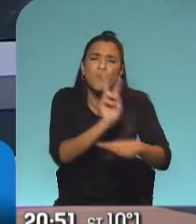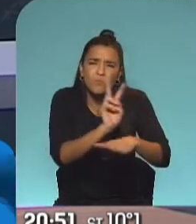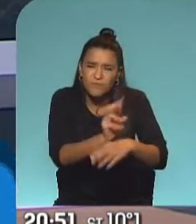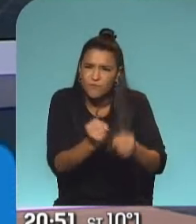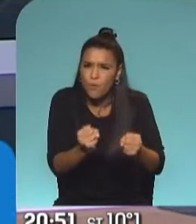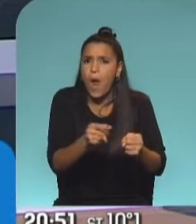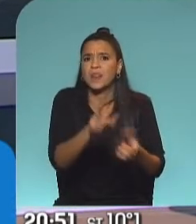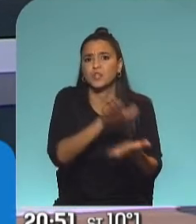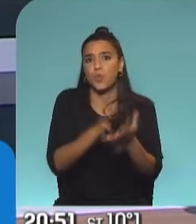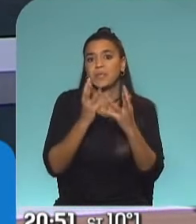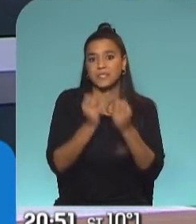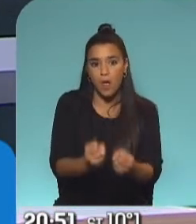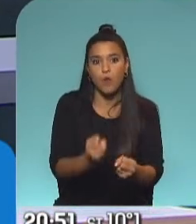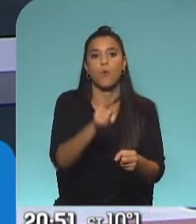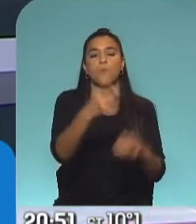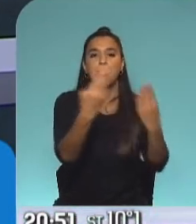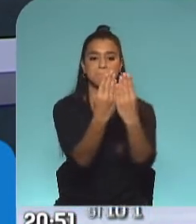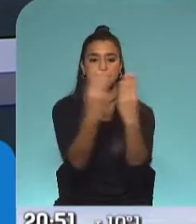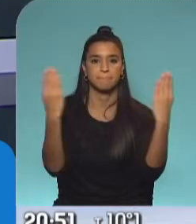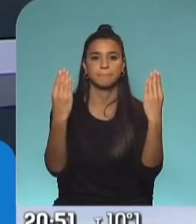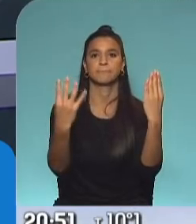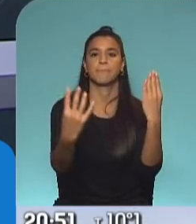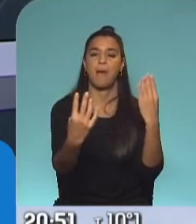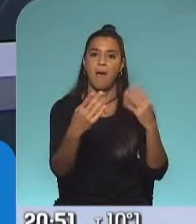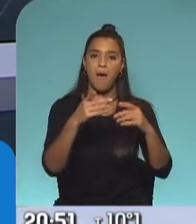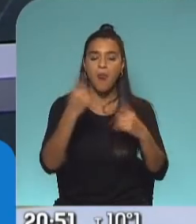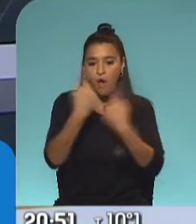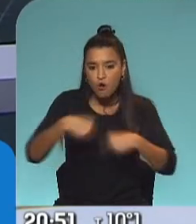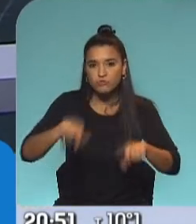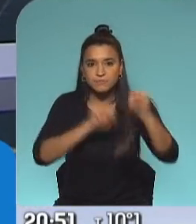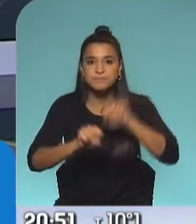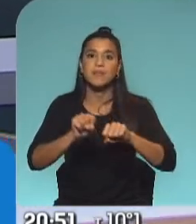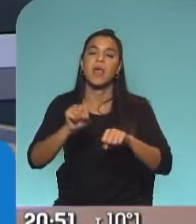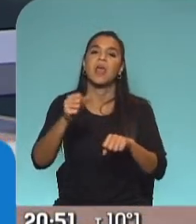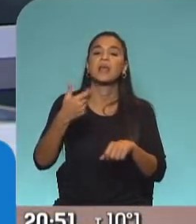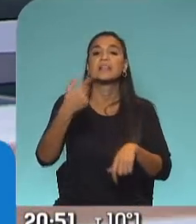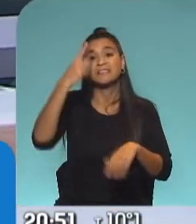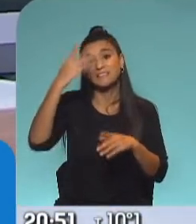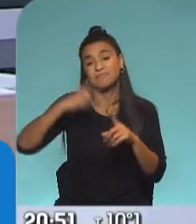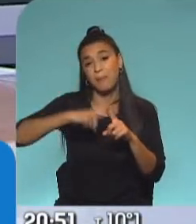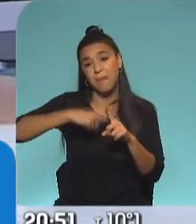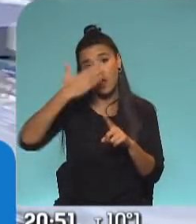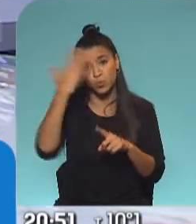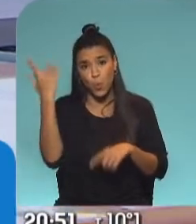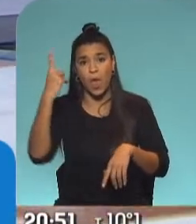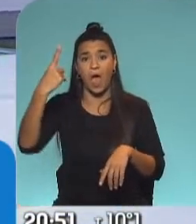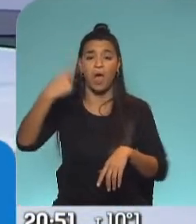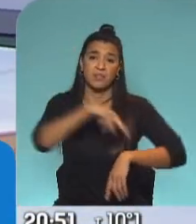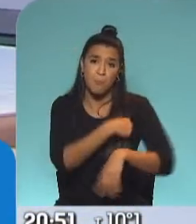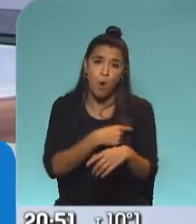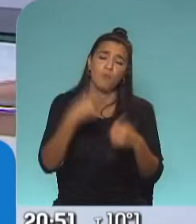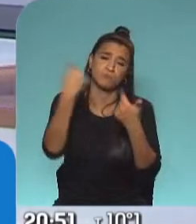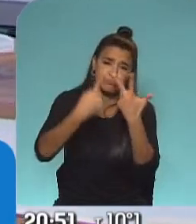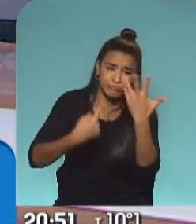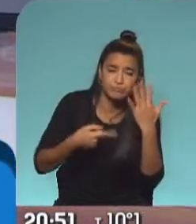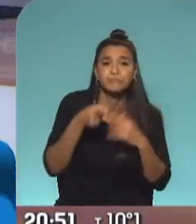materia sanitaria para que hubiera mamparas, para que hubieran los elementos de higiene, los termómetros. Bueno, todo esto, en la medida que lo fuimos haciendo, fuimos